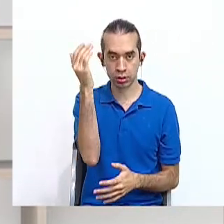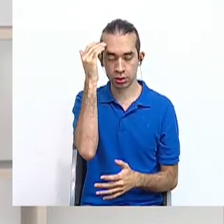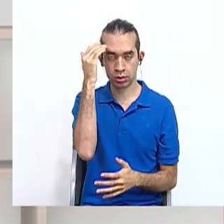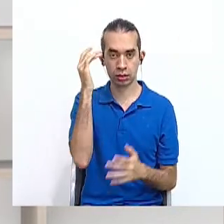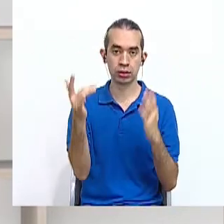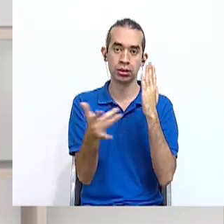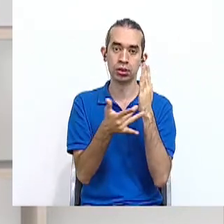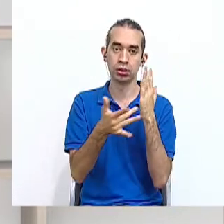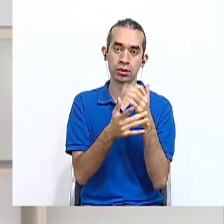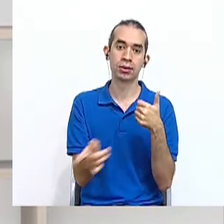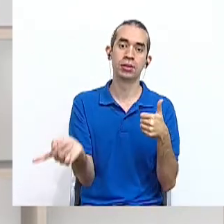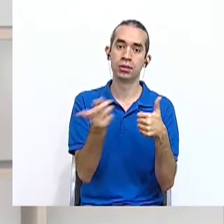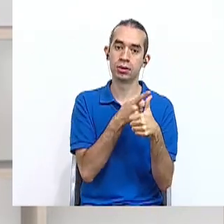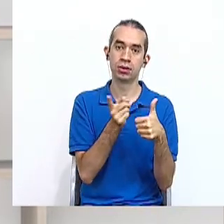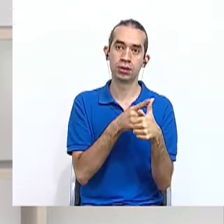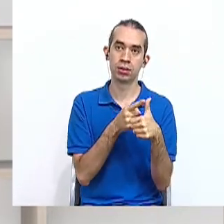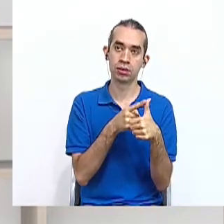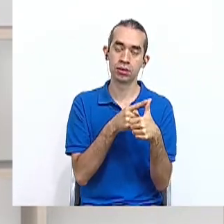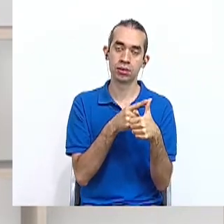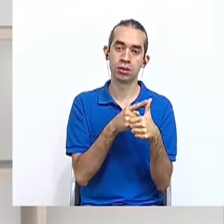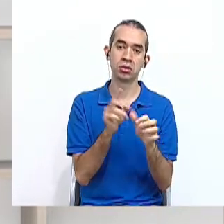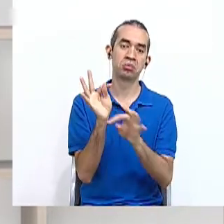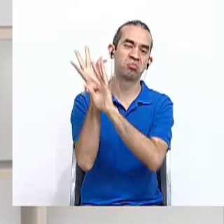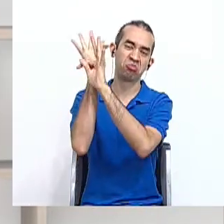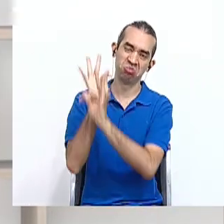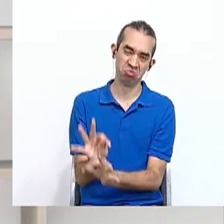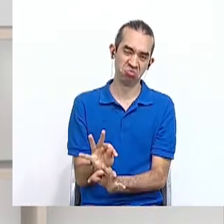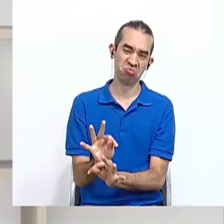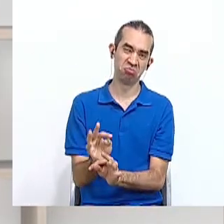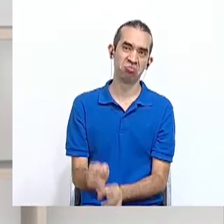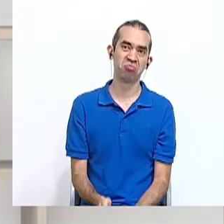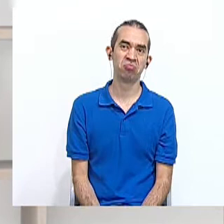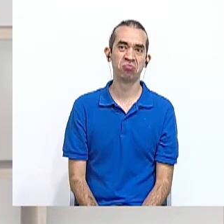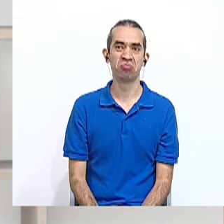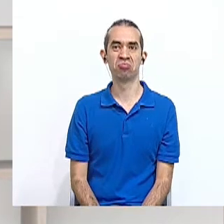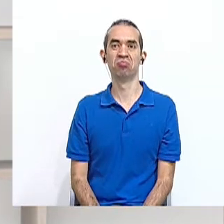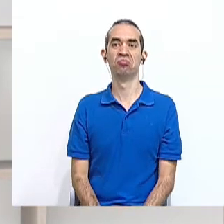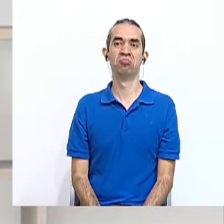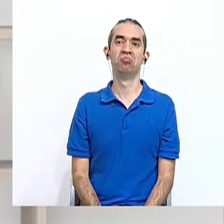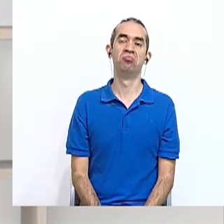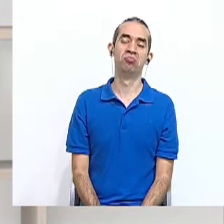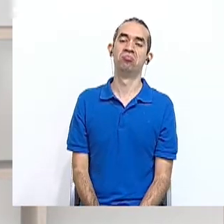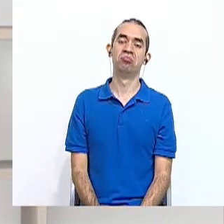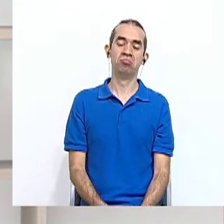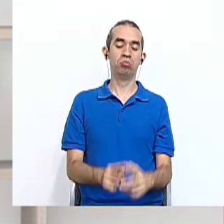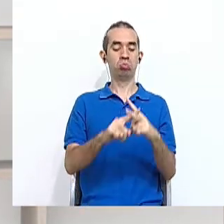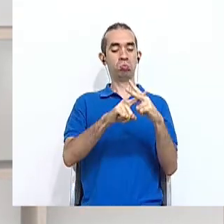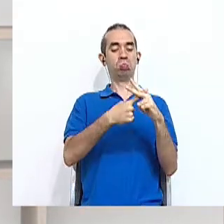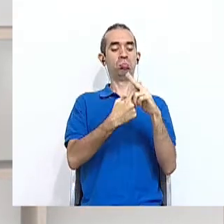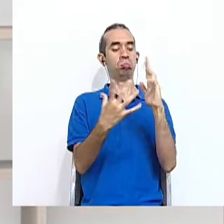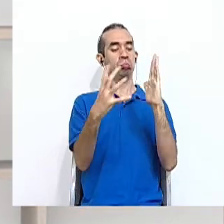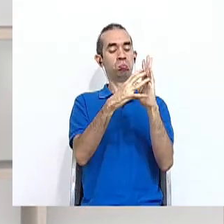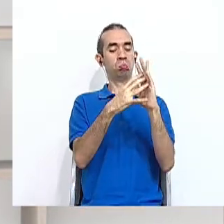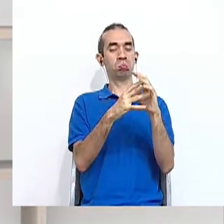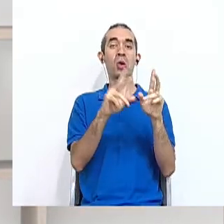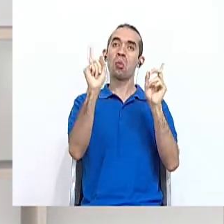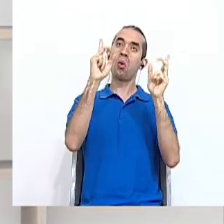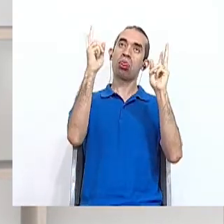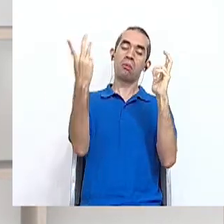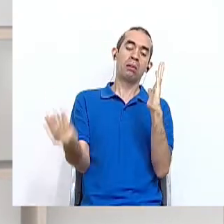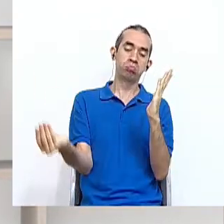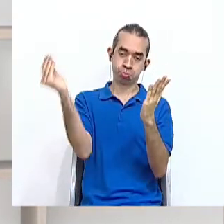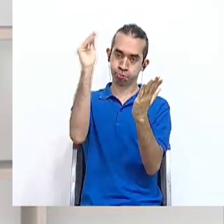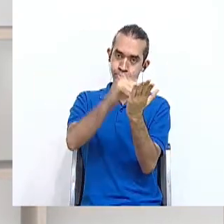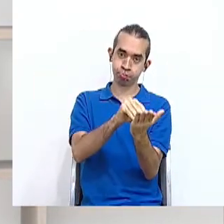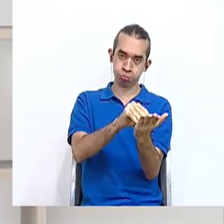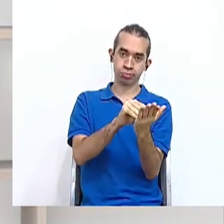técnicas. La primera técnica, la tradicional. En esta se plantea el tema desde el principio. Muy bien, yo